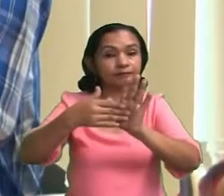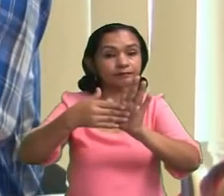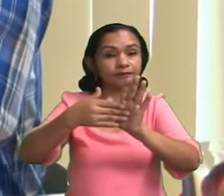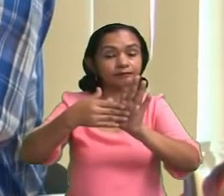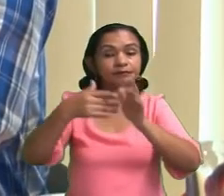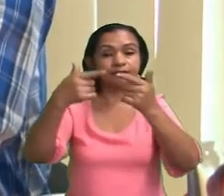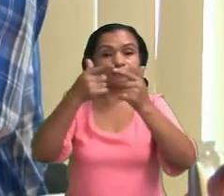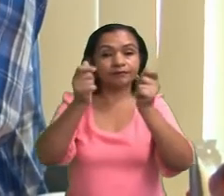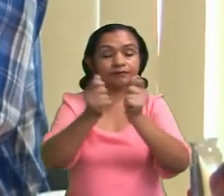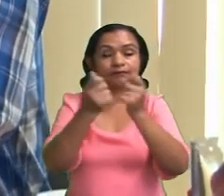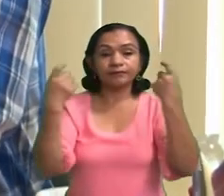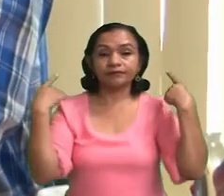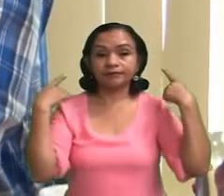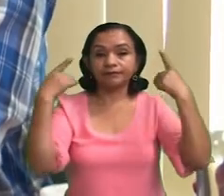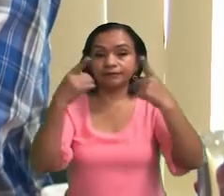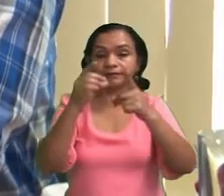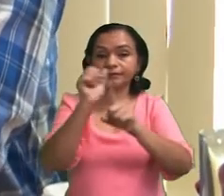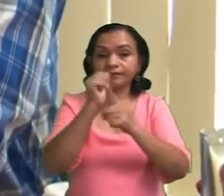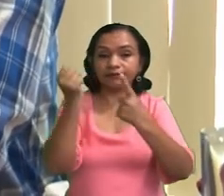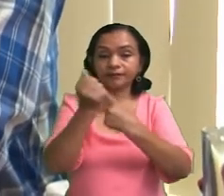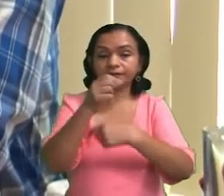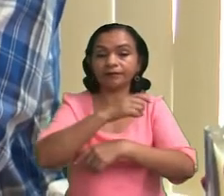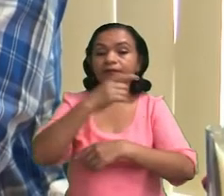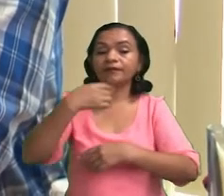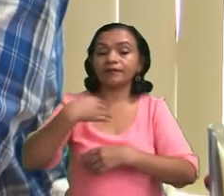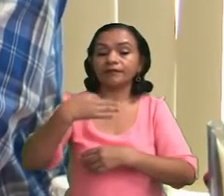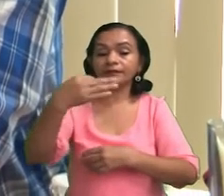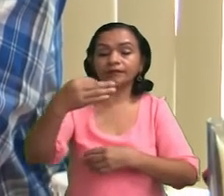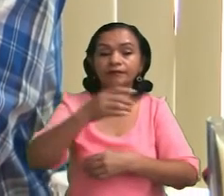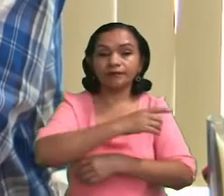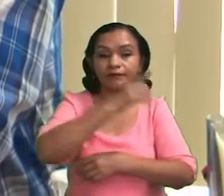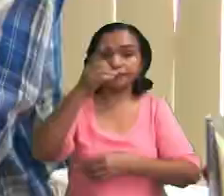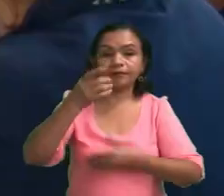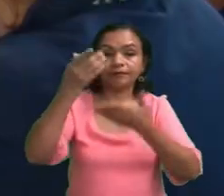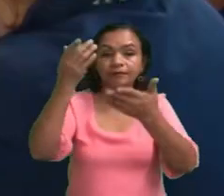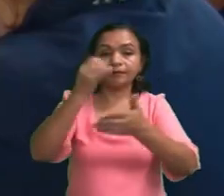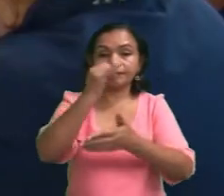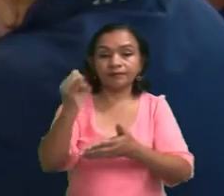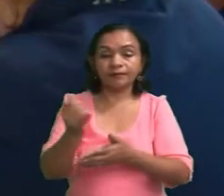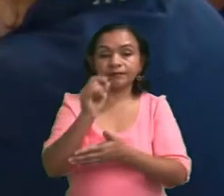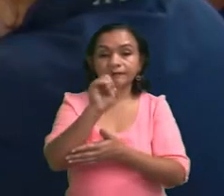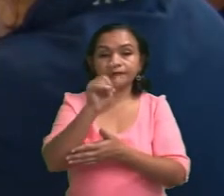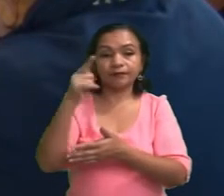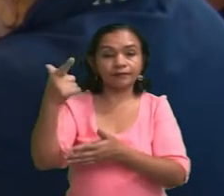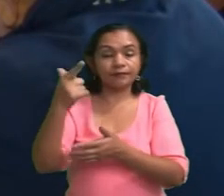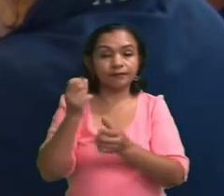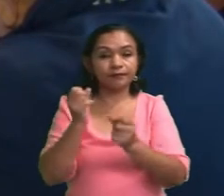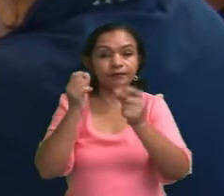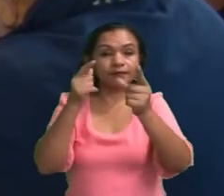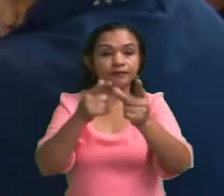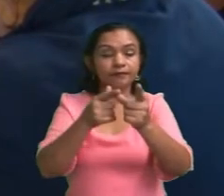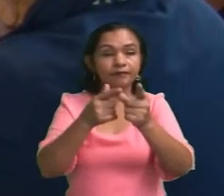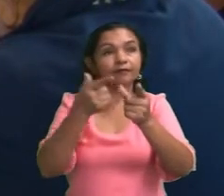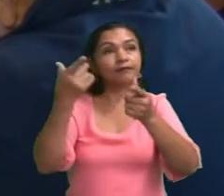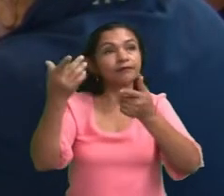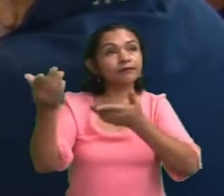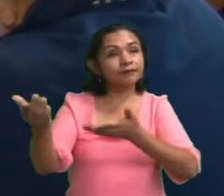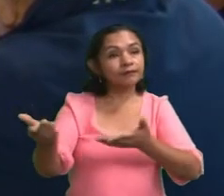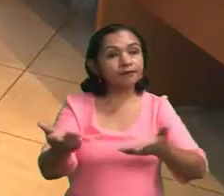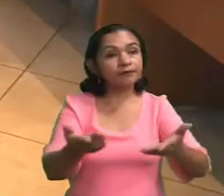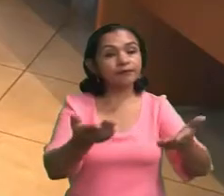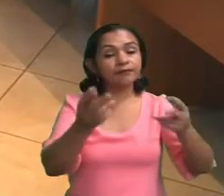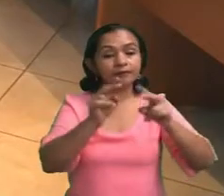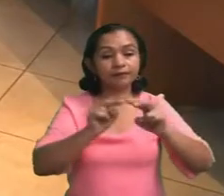la Junta Directiva del Parlamento en los próximos días. Además, el jueves 17 de octubre darán una cortesía de sala